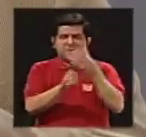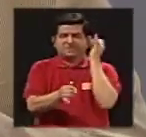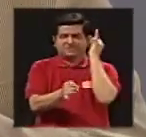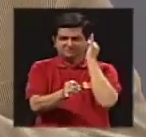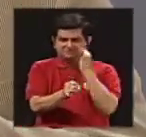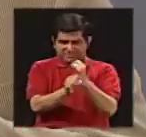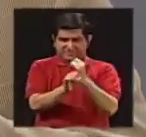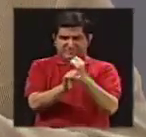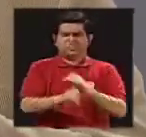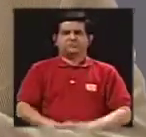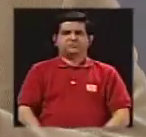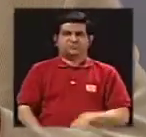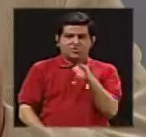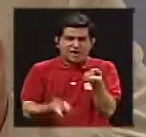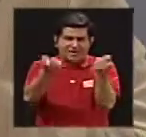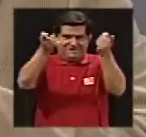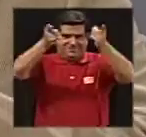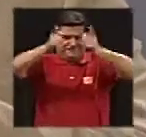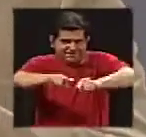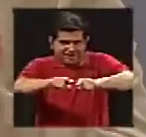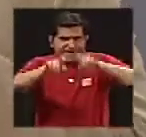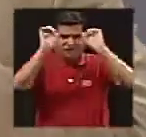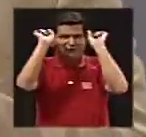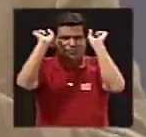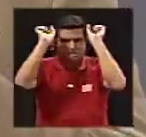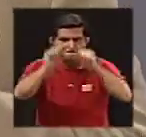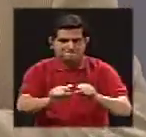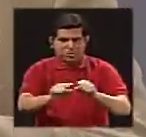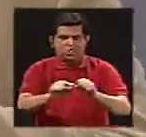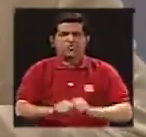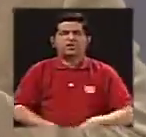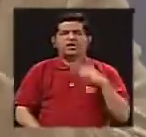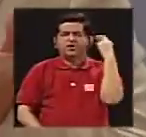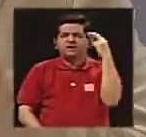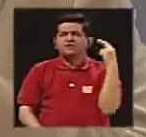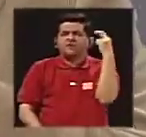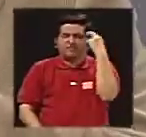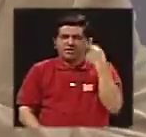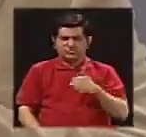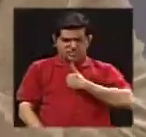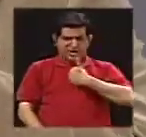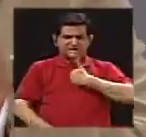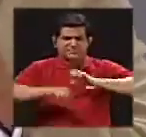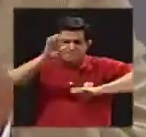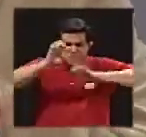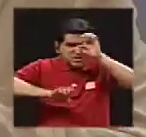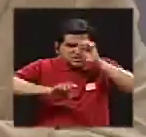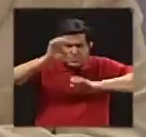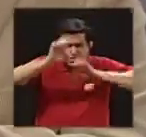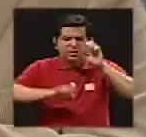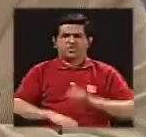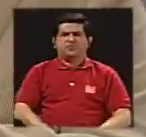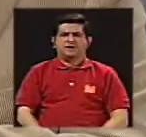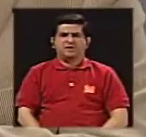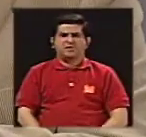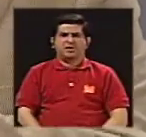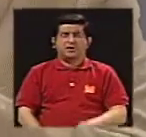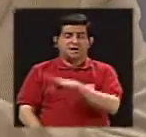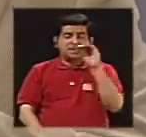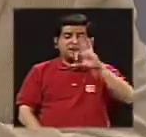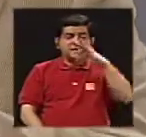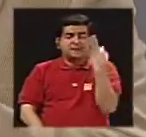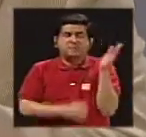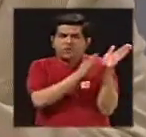que eh ponga que que haga una reflexión y una autoevaluación acerca de lo que es y eh